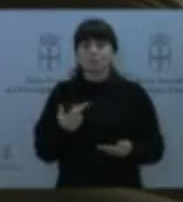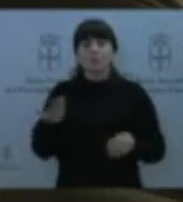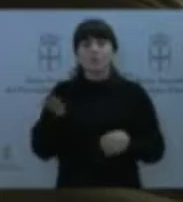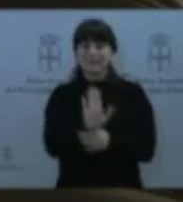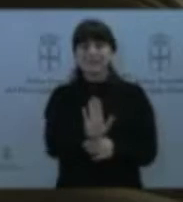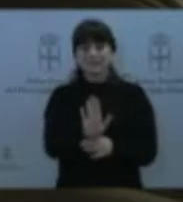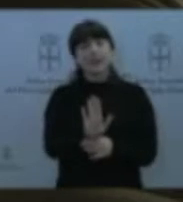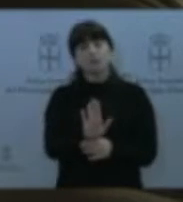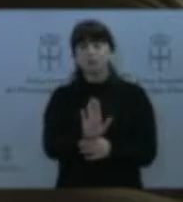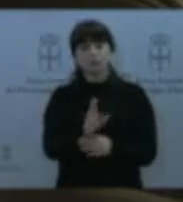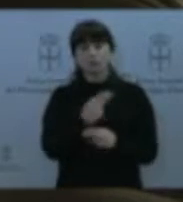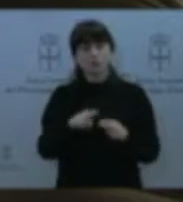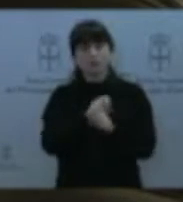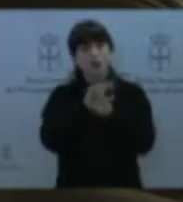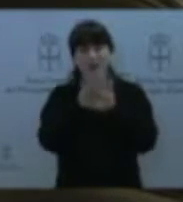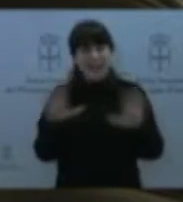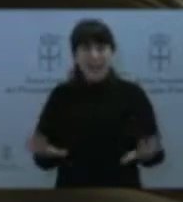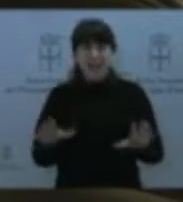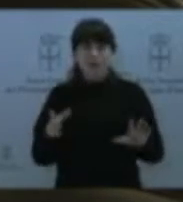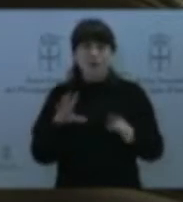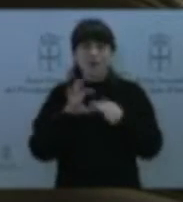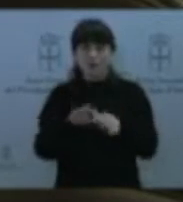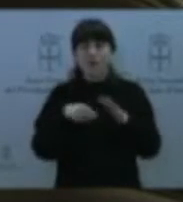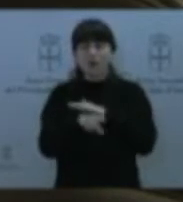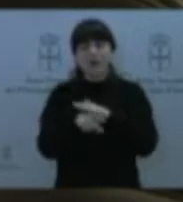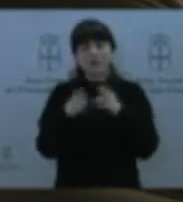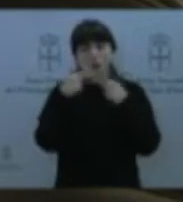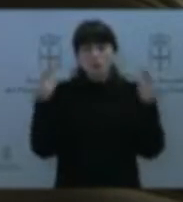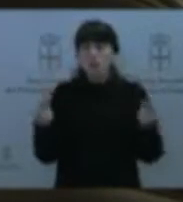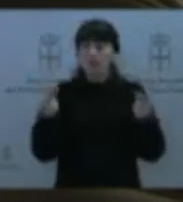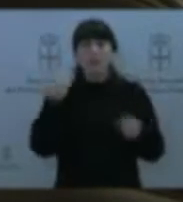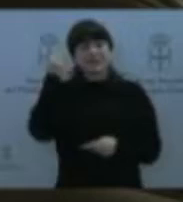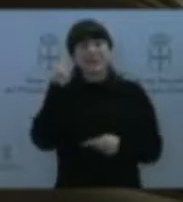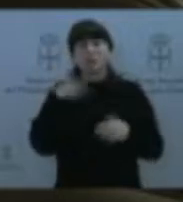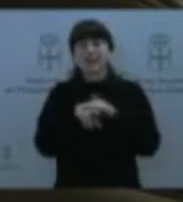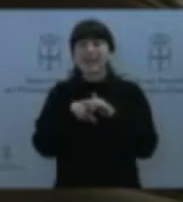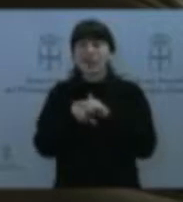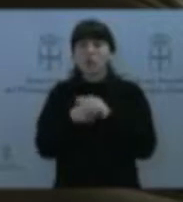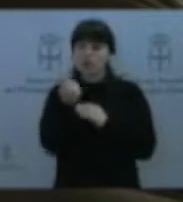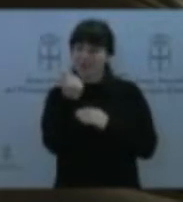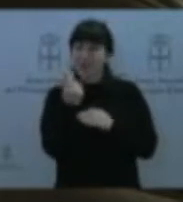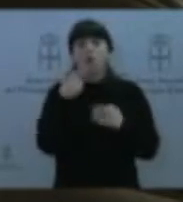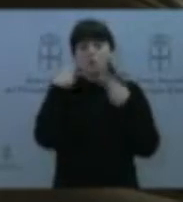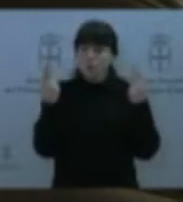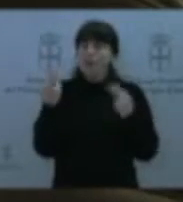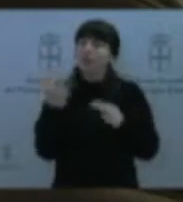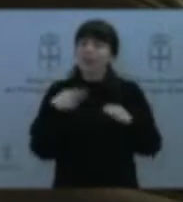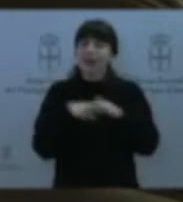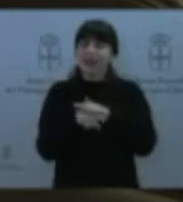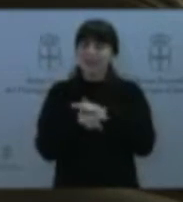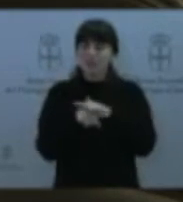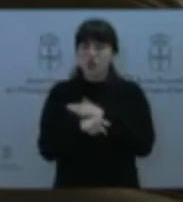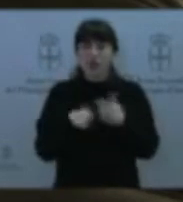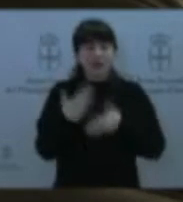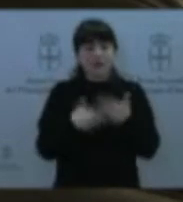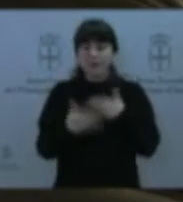gestión de los servicios públicos. Pensamos que los recursos públicos se gestionan mejor, de manera más ágil, más eficaz y también